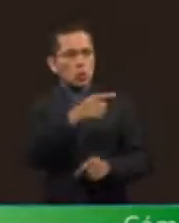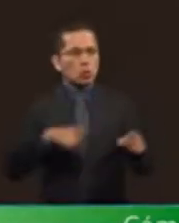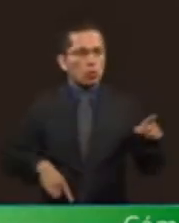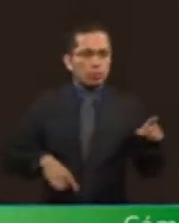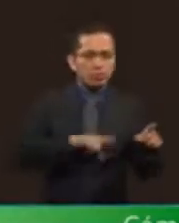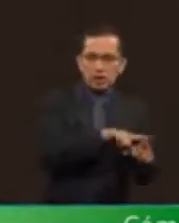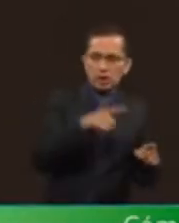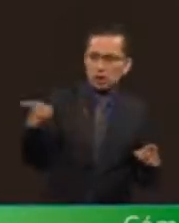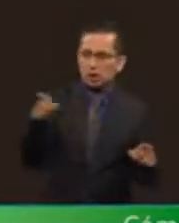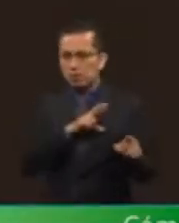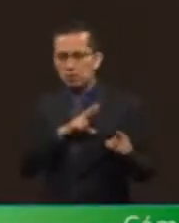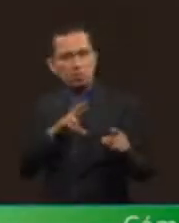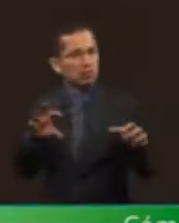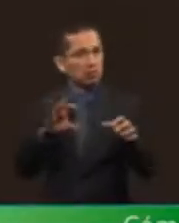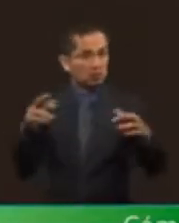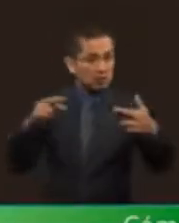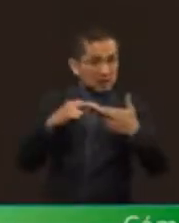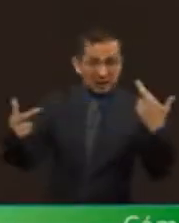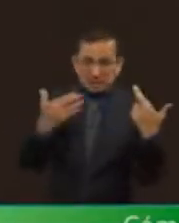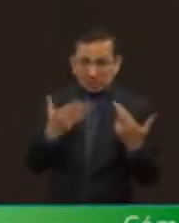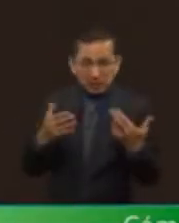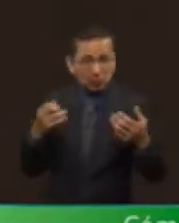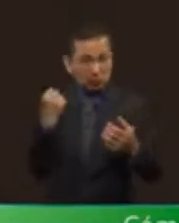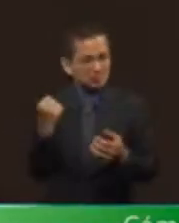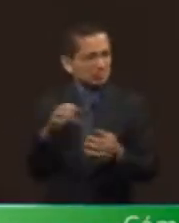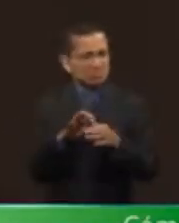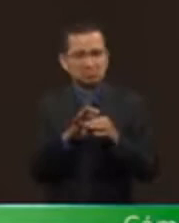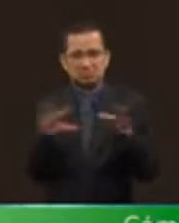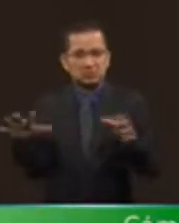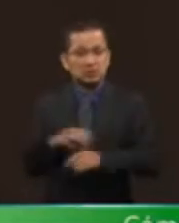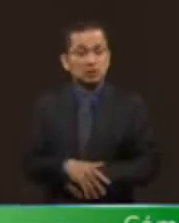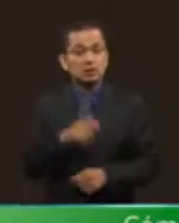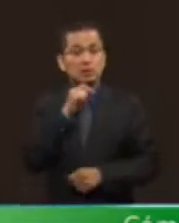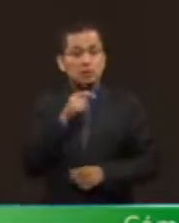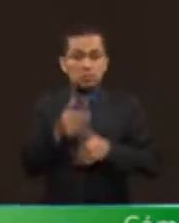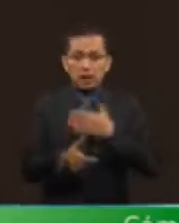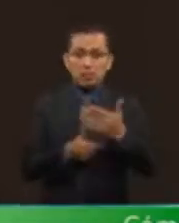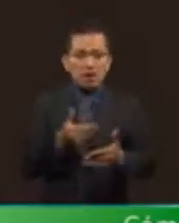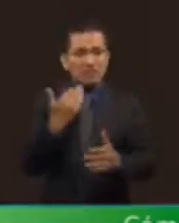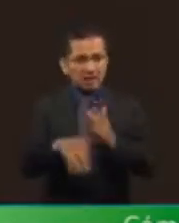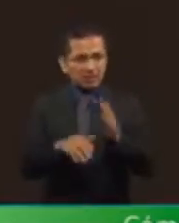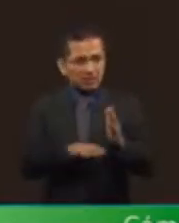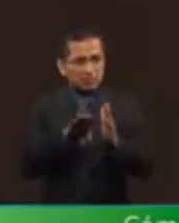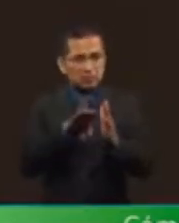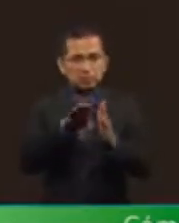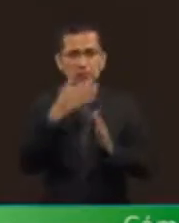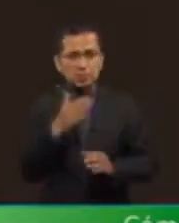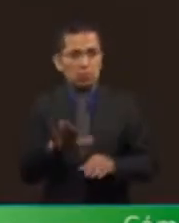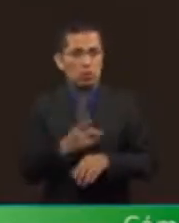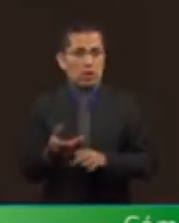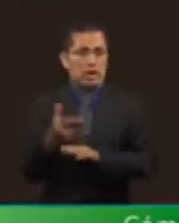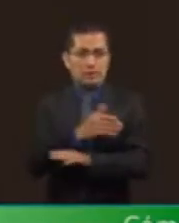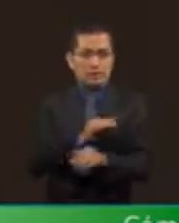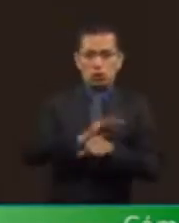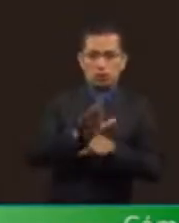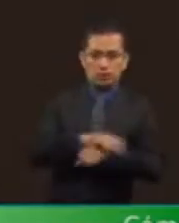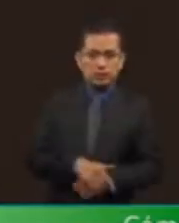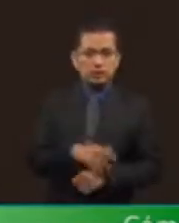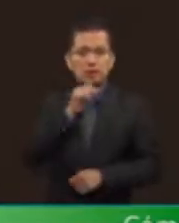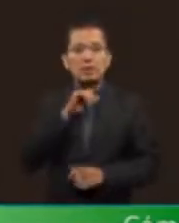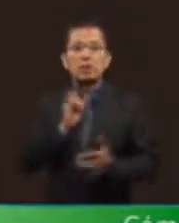sector privado, la falta de ritmo en la recuperación económica post-pandemia, la inflación como consecuencia